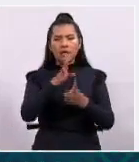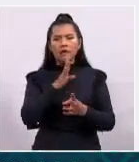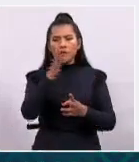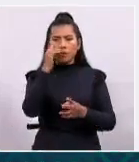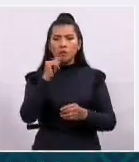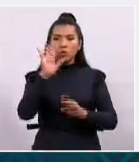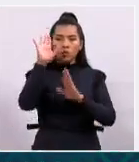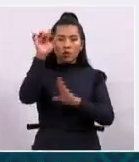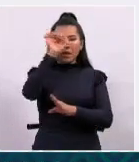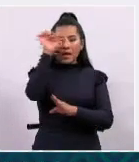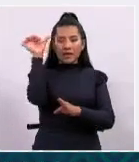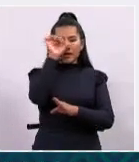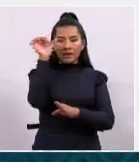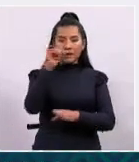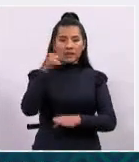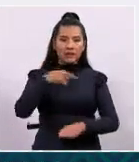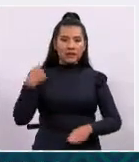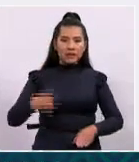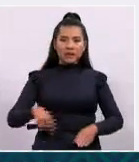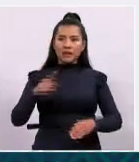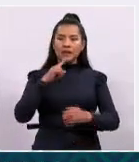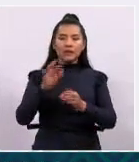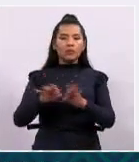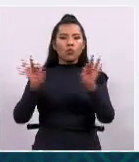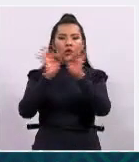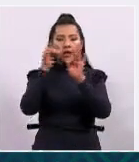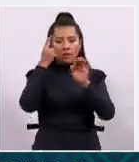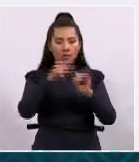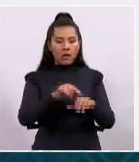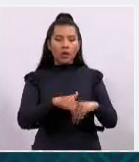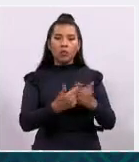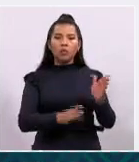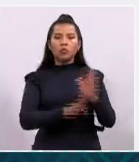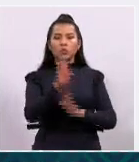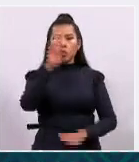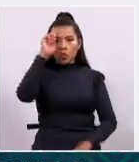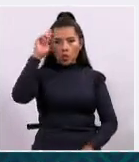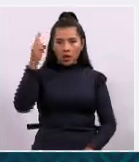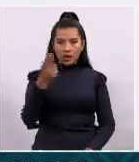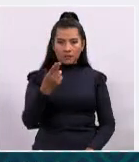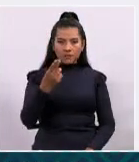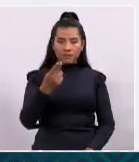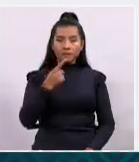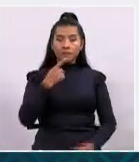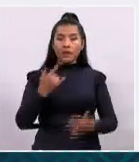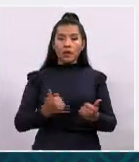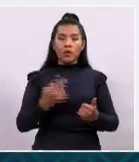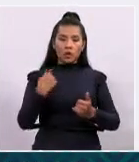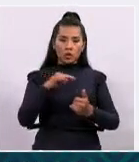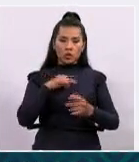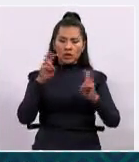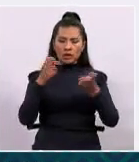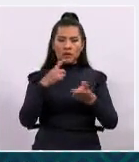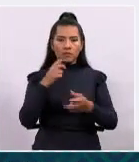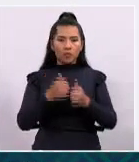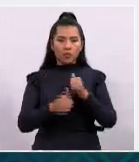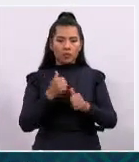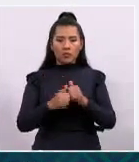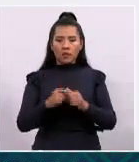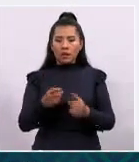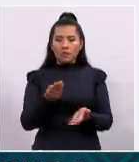país asiático es muy relevante para el Uruguay. En particular, en Uruguay nosotros no estamos enfrentando salidas de capitales. Los